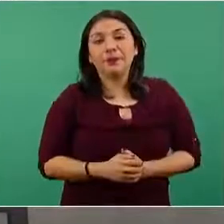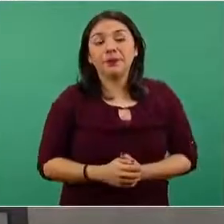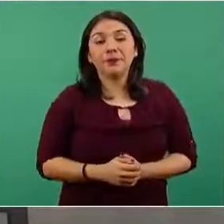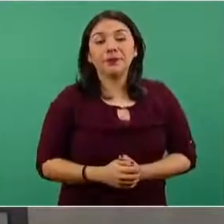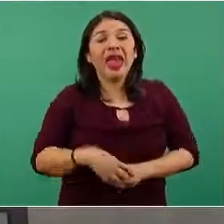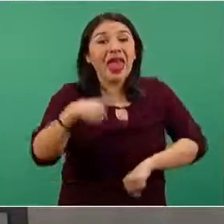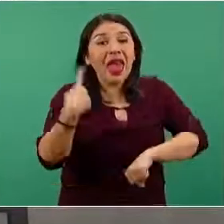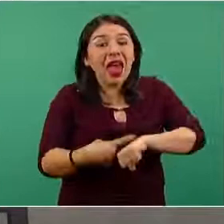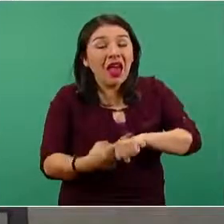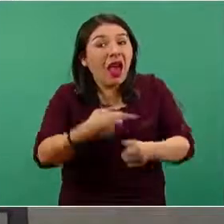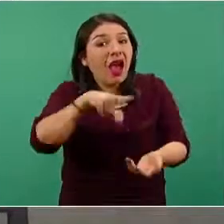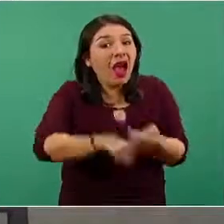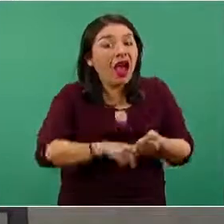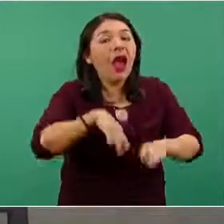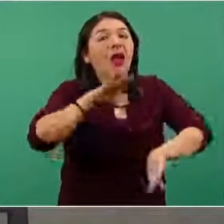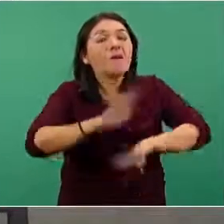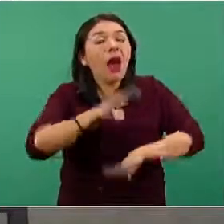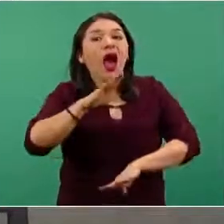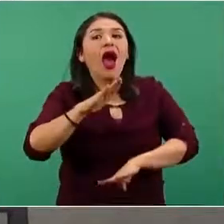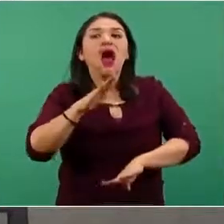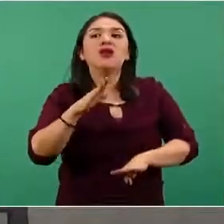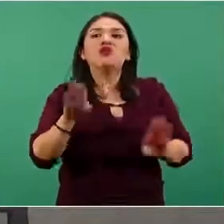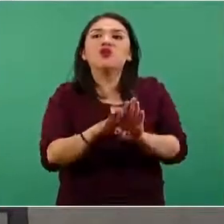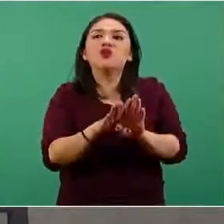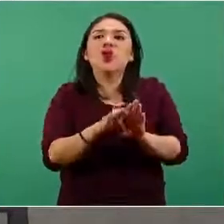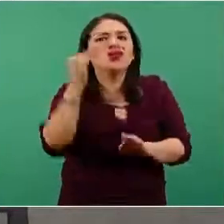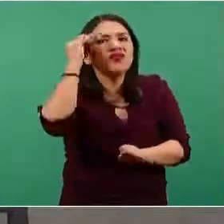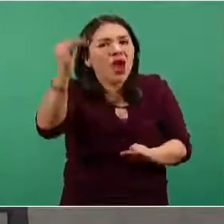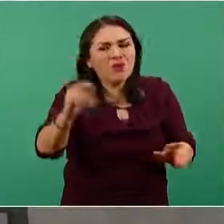enfermedades agudas, es decir, enfermedades que aparecen en